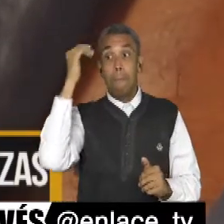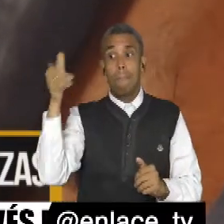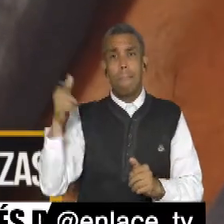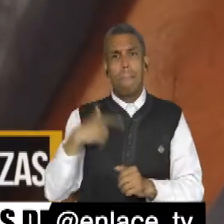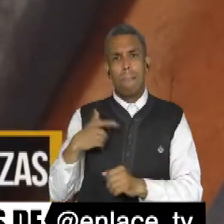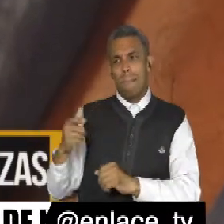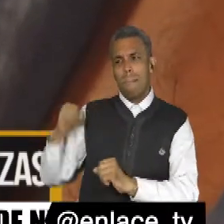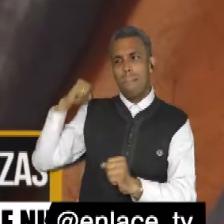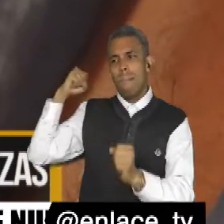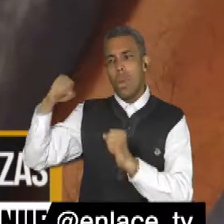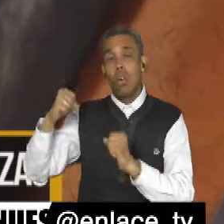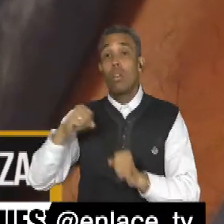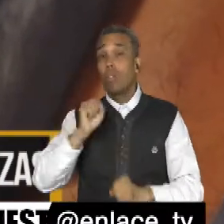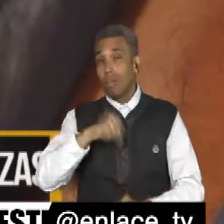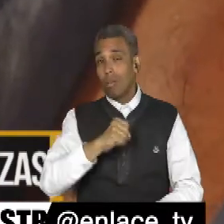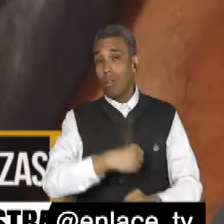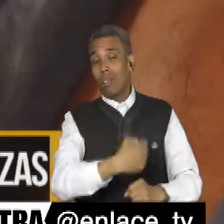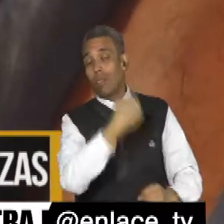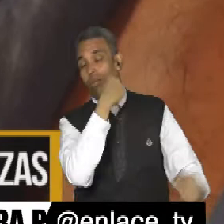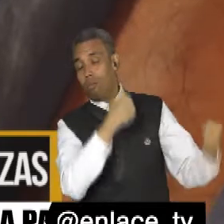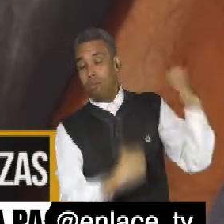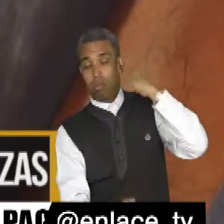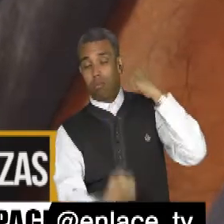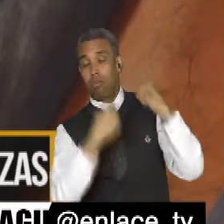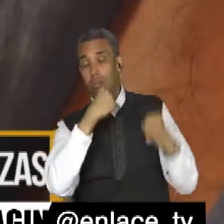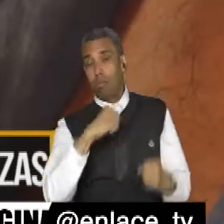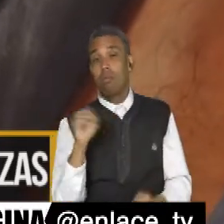me golpearon bastante.